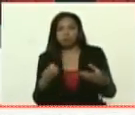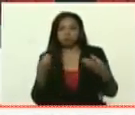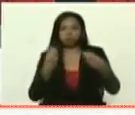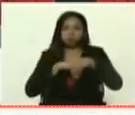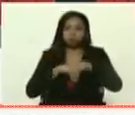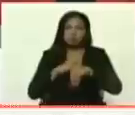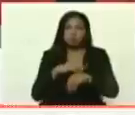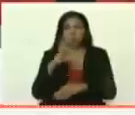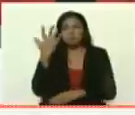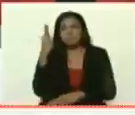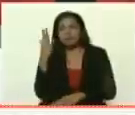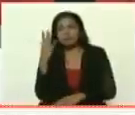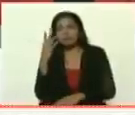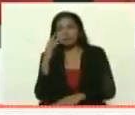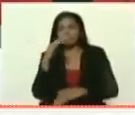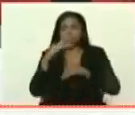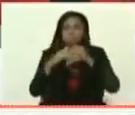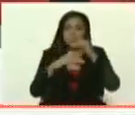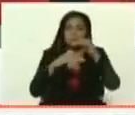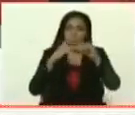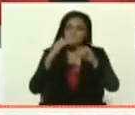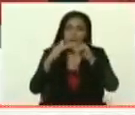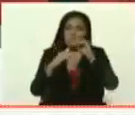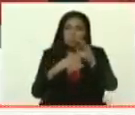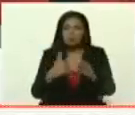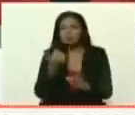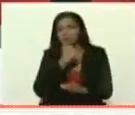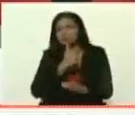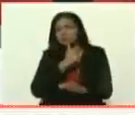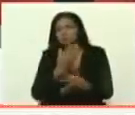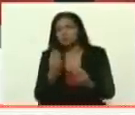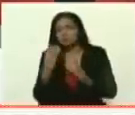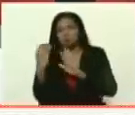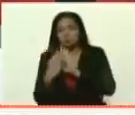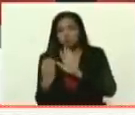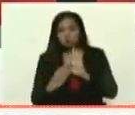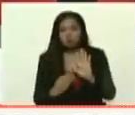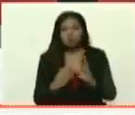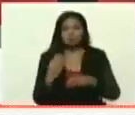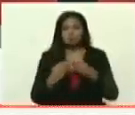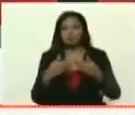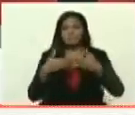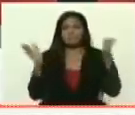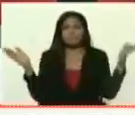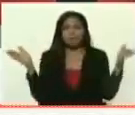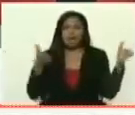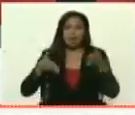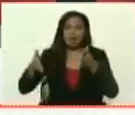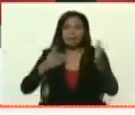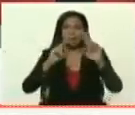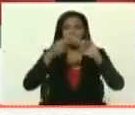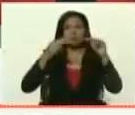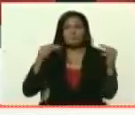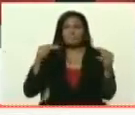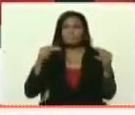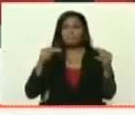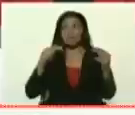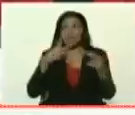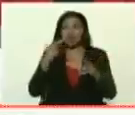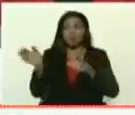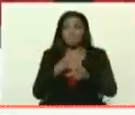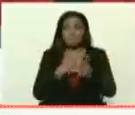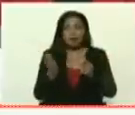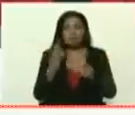me parece que paso a paso, con paciencia estratégica, abrimos el camino de la paz, de la no violencia,